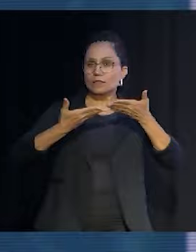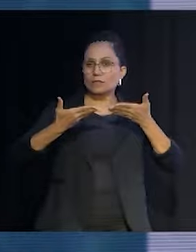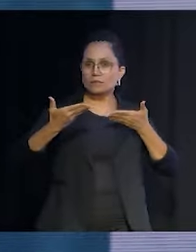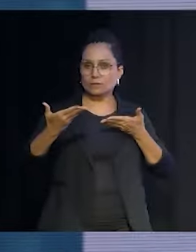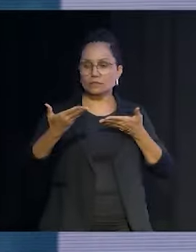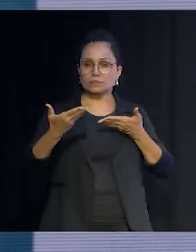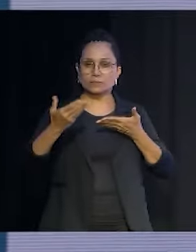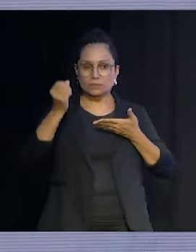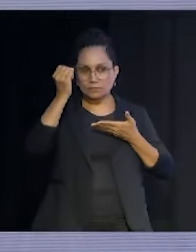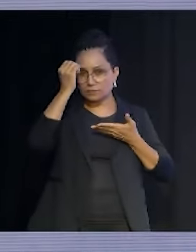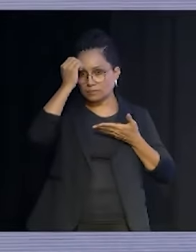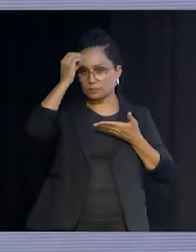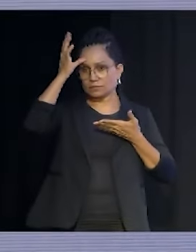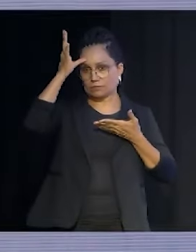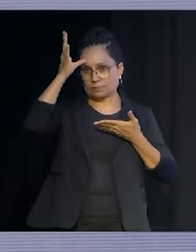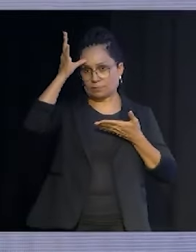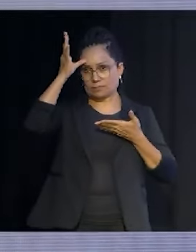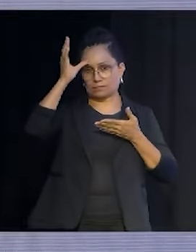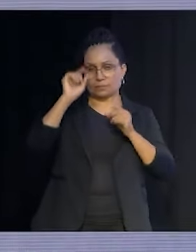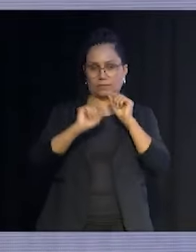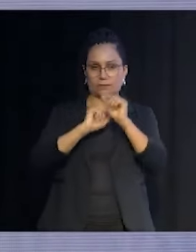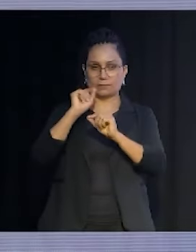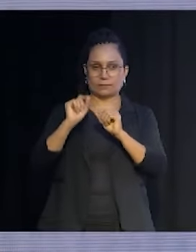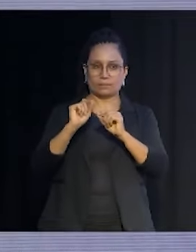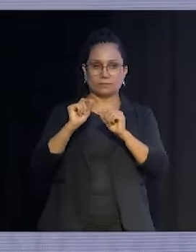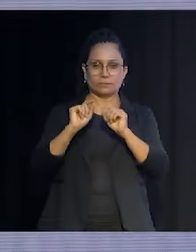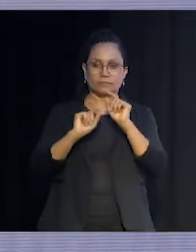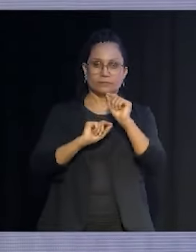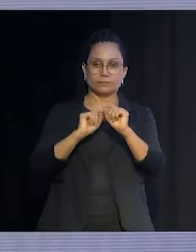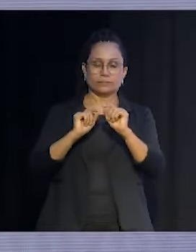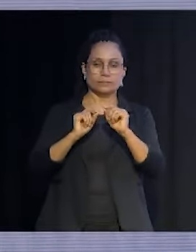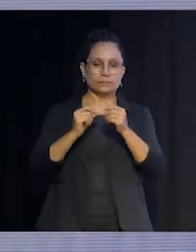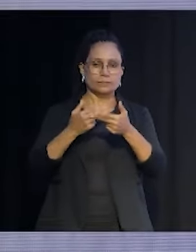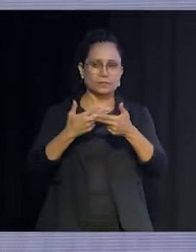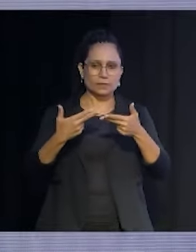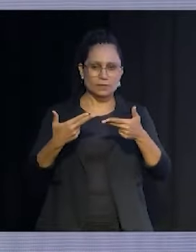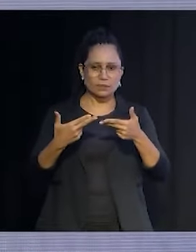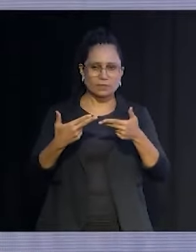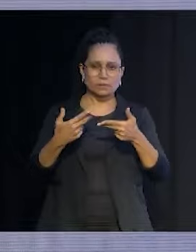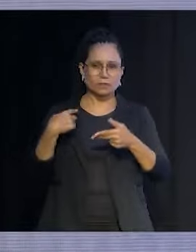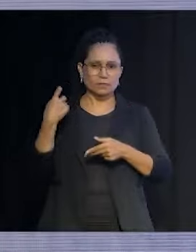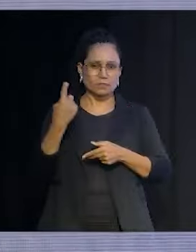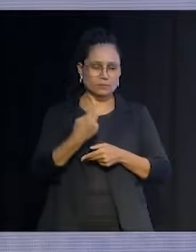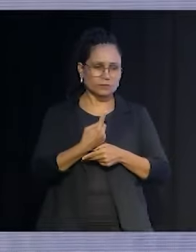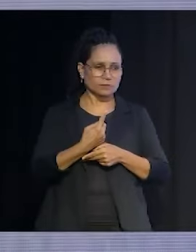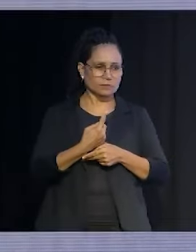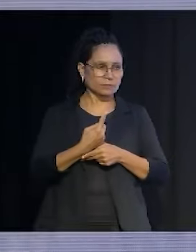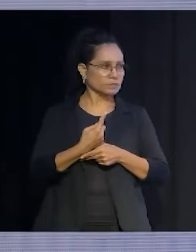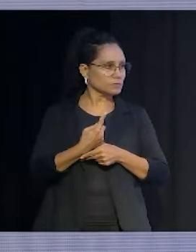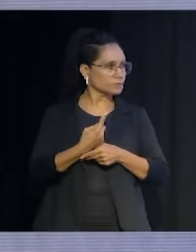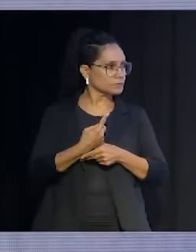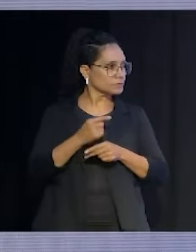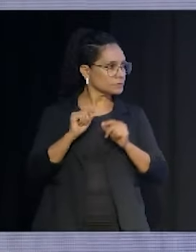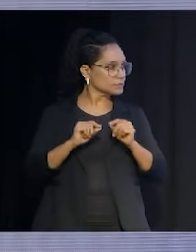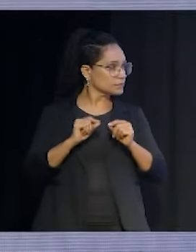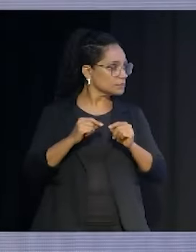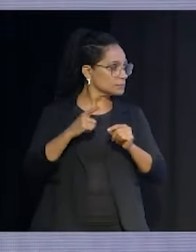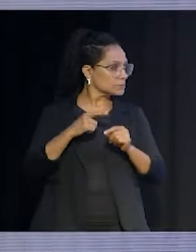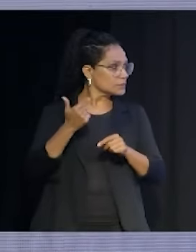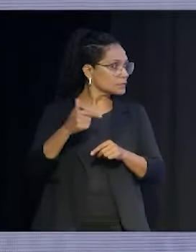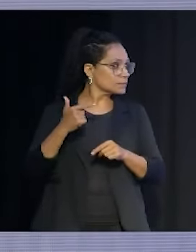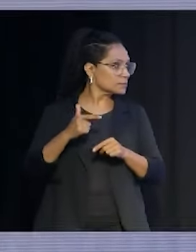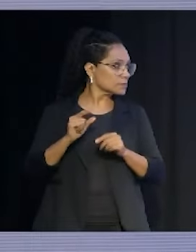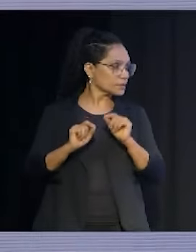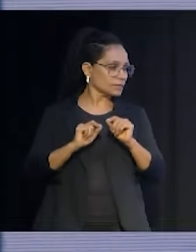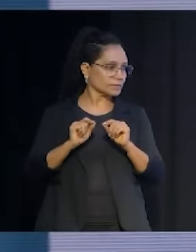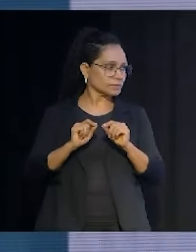de conocimiento para el mundo tropical en relación a fibras, energías. Tenemos una tecnología